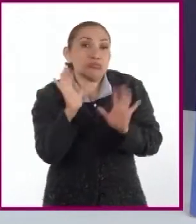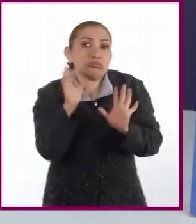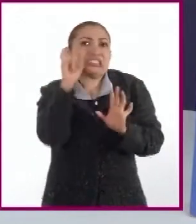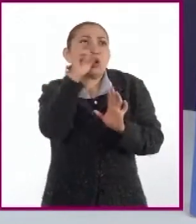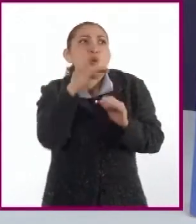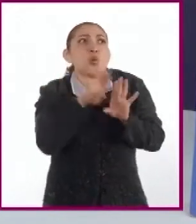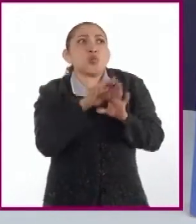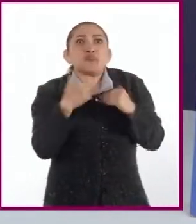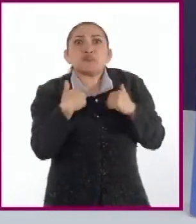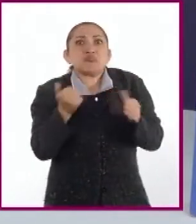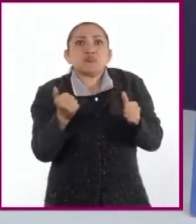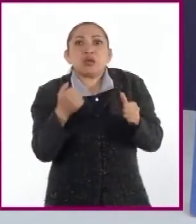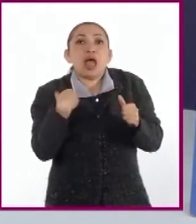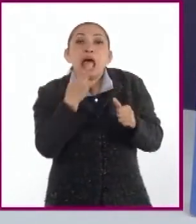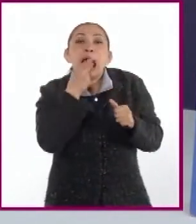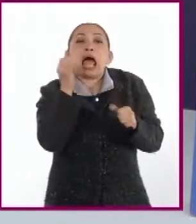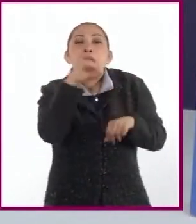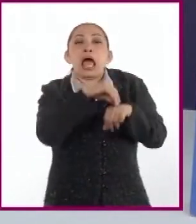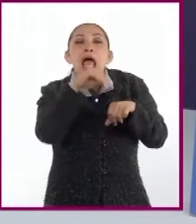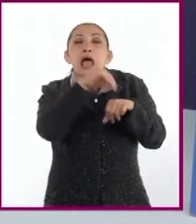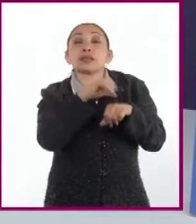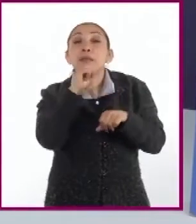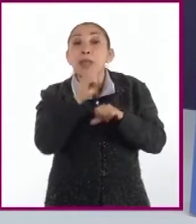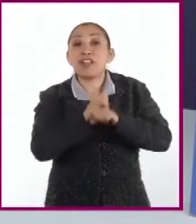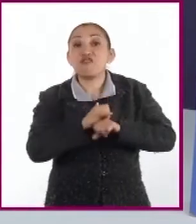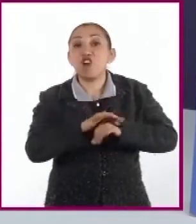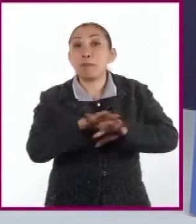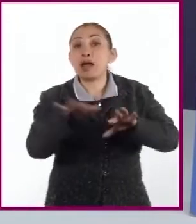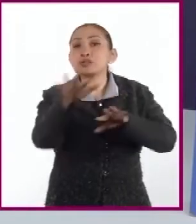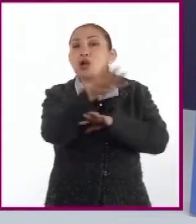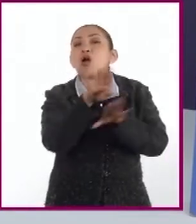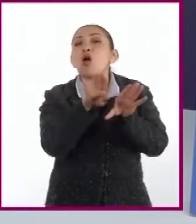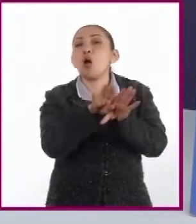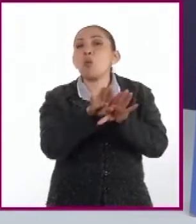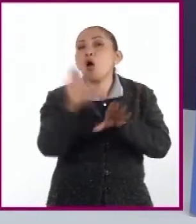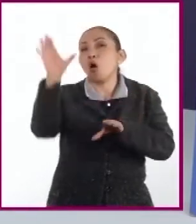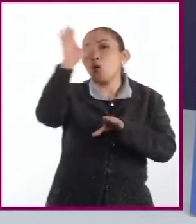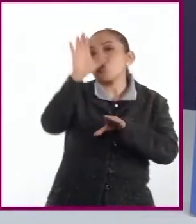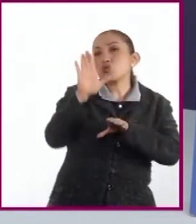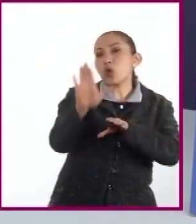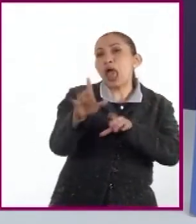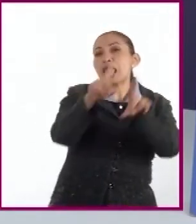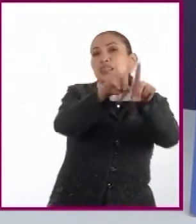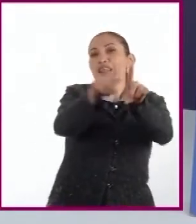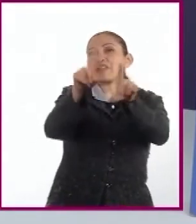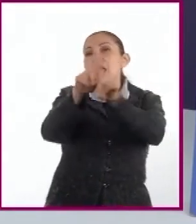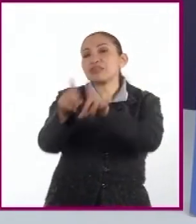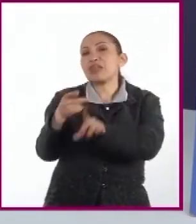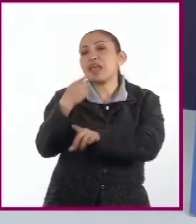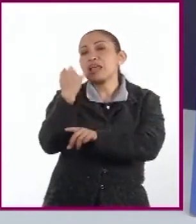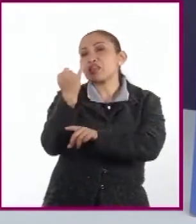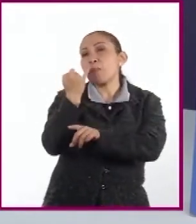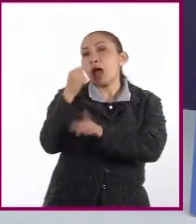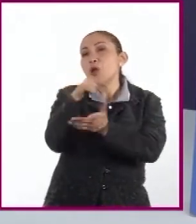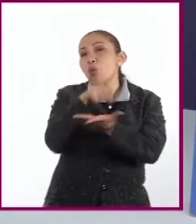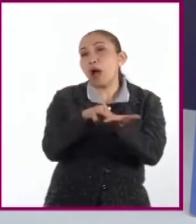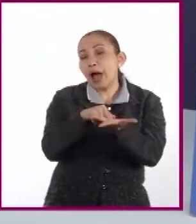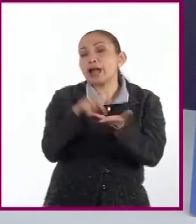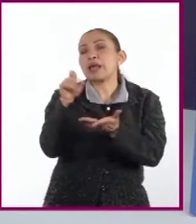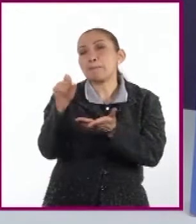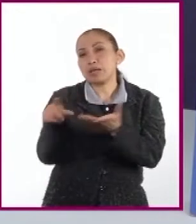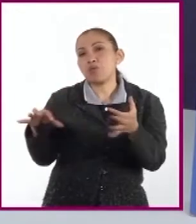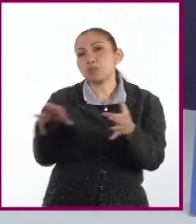difícil de entender. Además, ofrece información acerca de la cultura y la diversidad lingüística del lugar con el